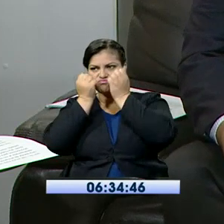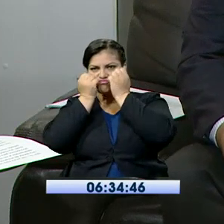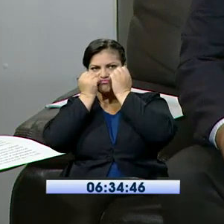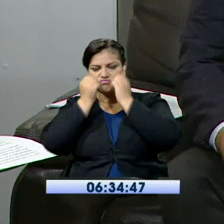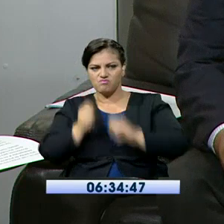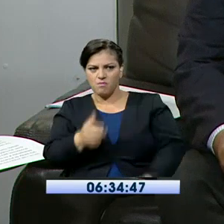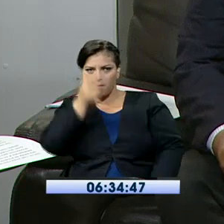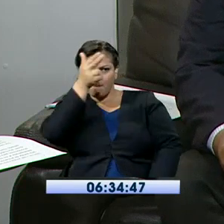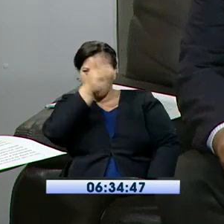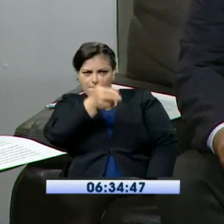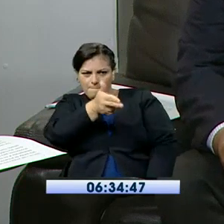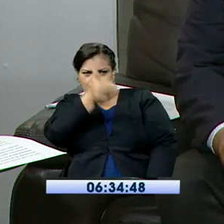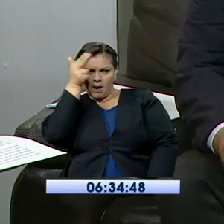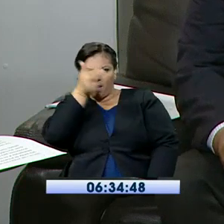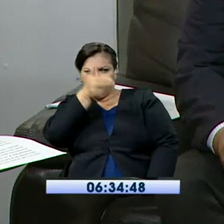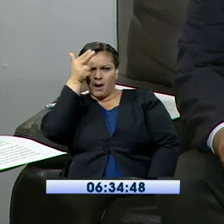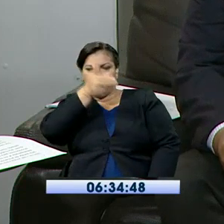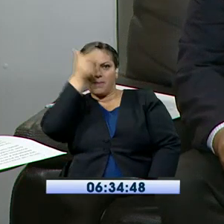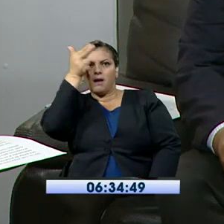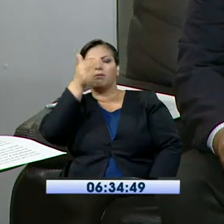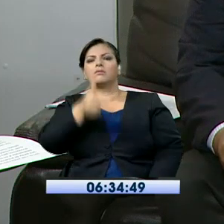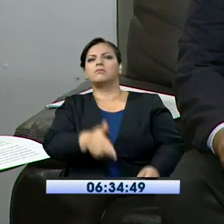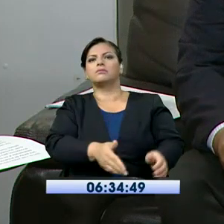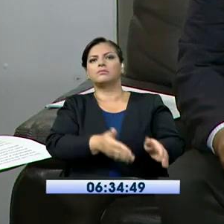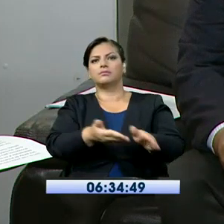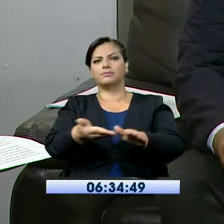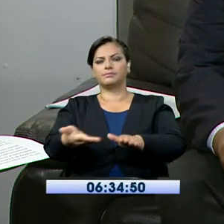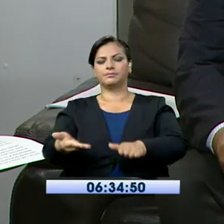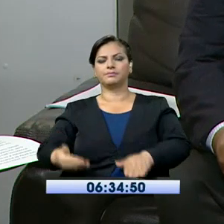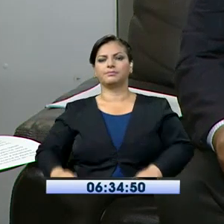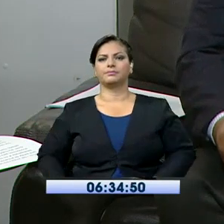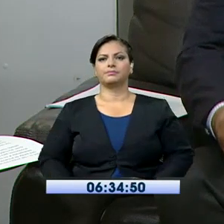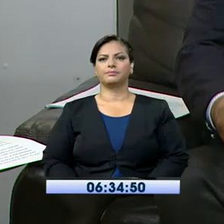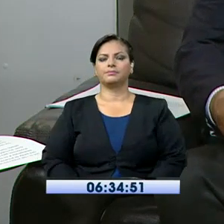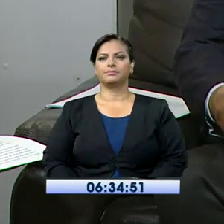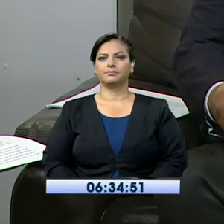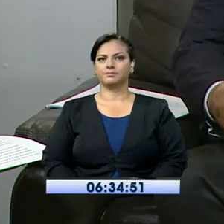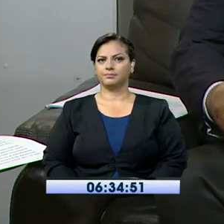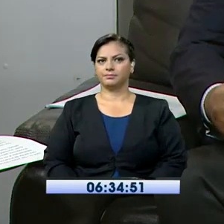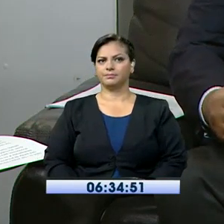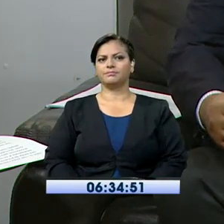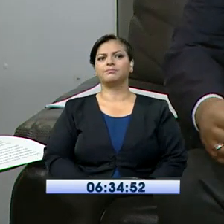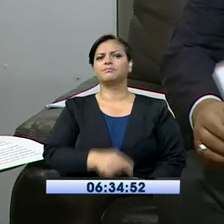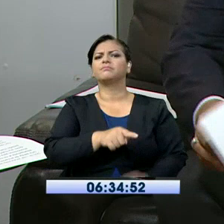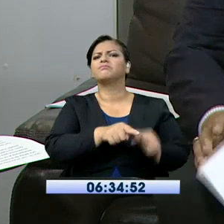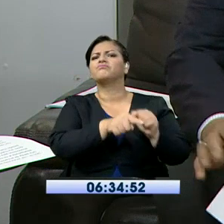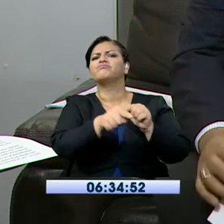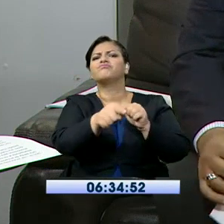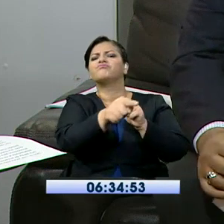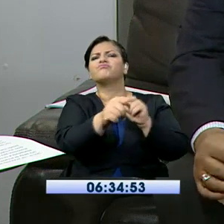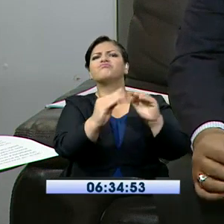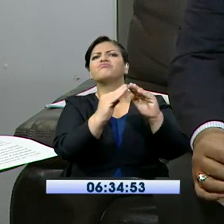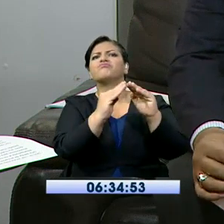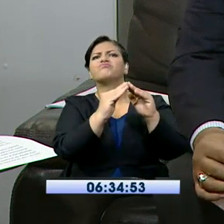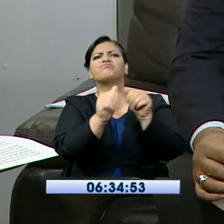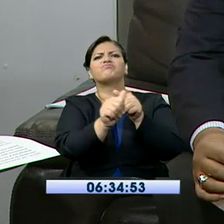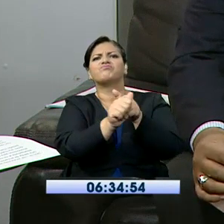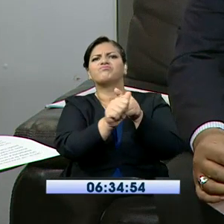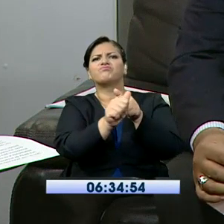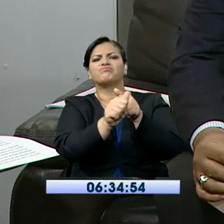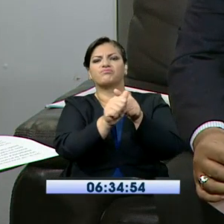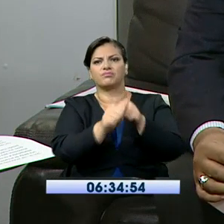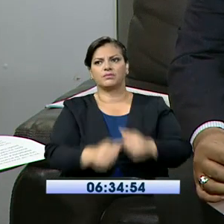el sector de Altamira, al suroeste del puerto Manabita. En la vivienda del fallecido, la policía